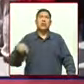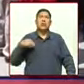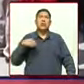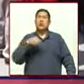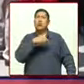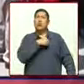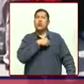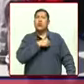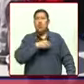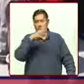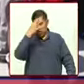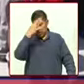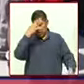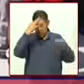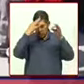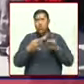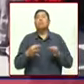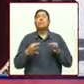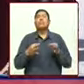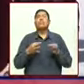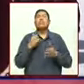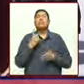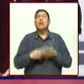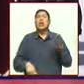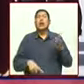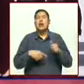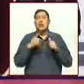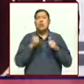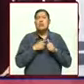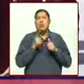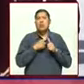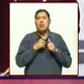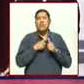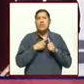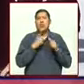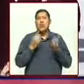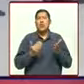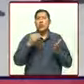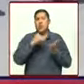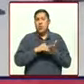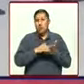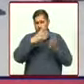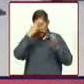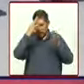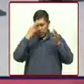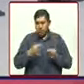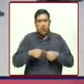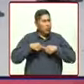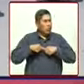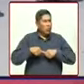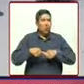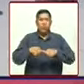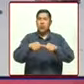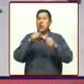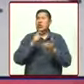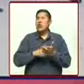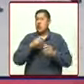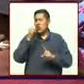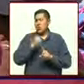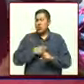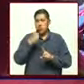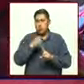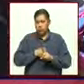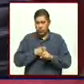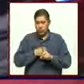Hemos tomado la decisión de la siguiente manera. Primero, hemos vuelto a ratificar, continuar con esta